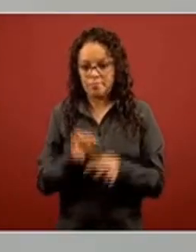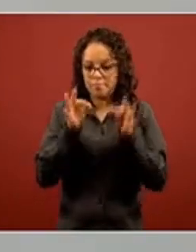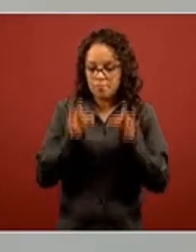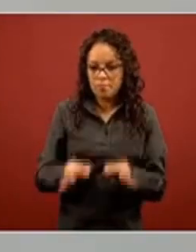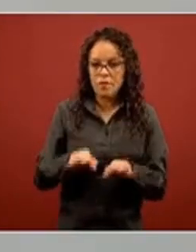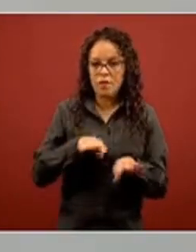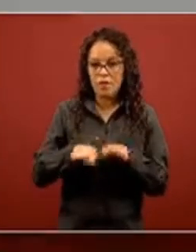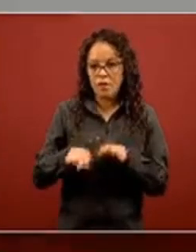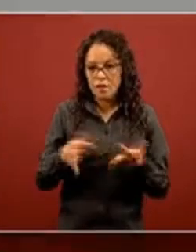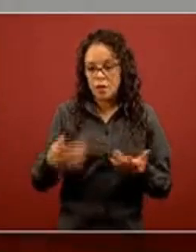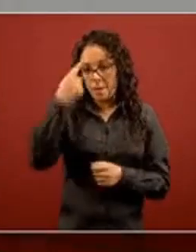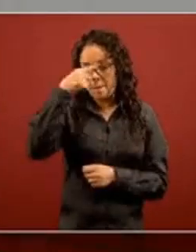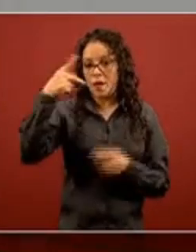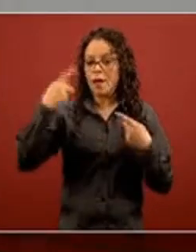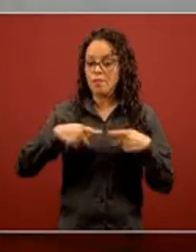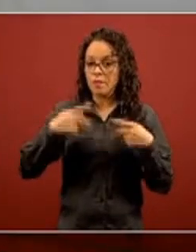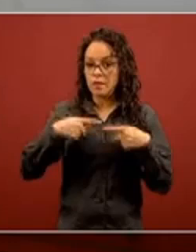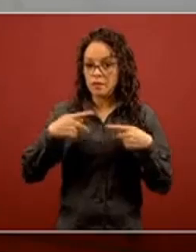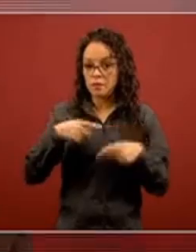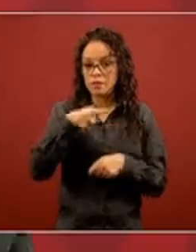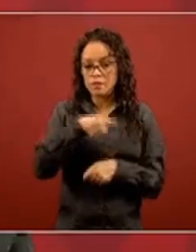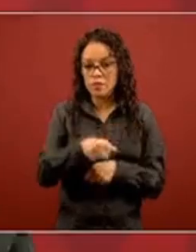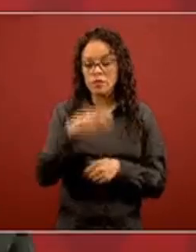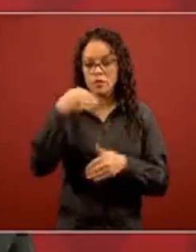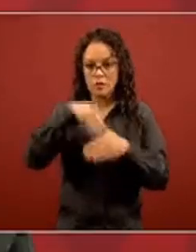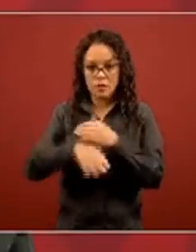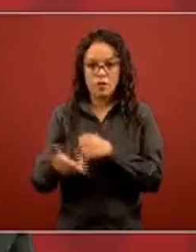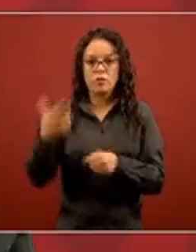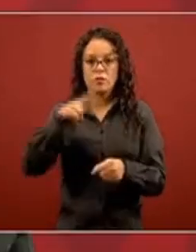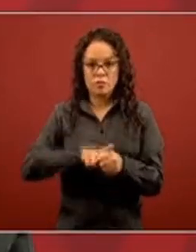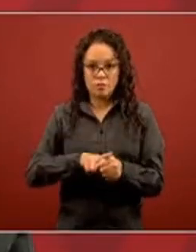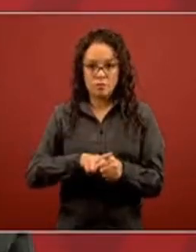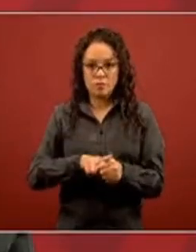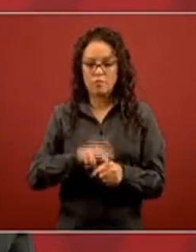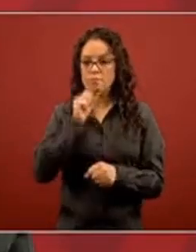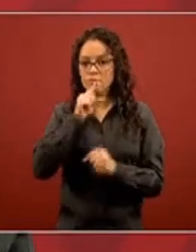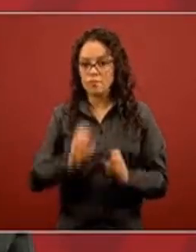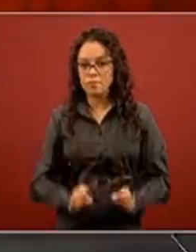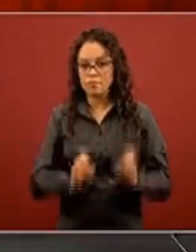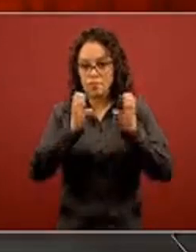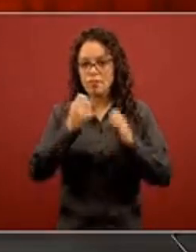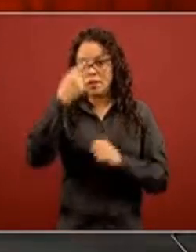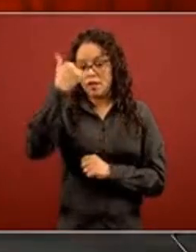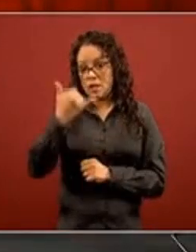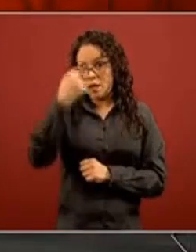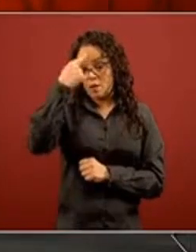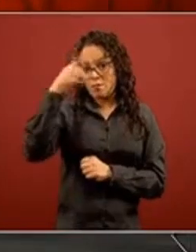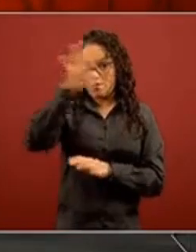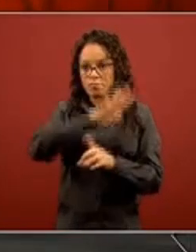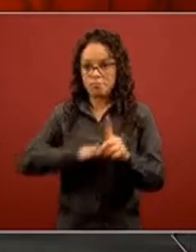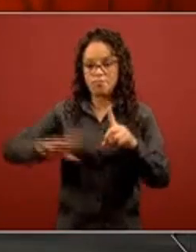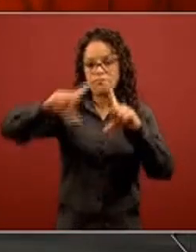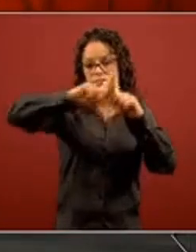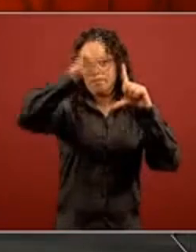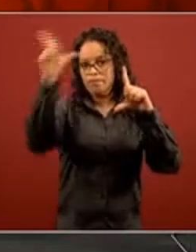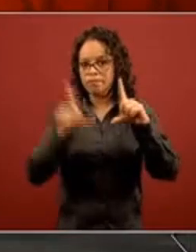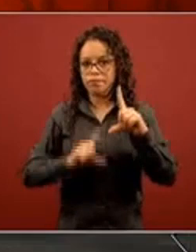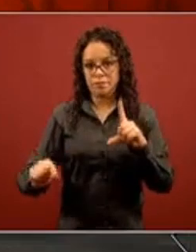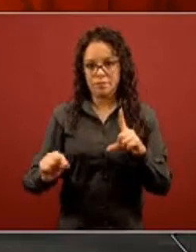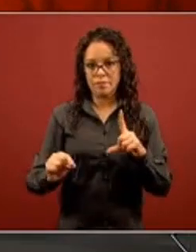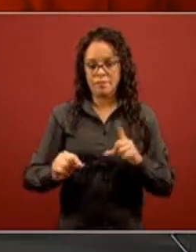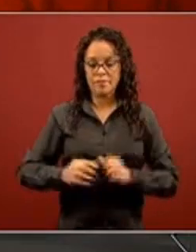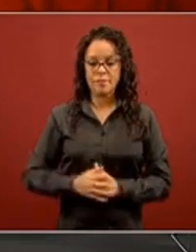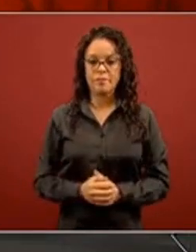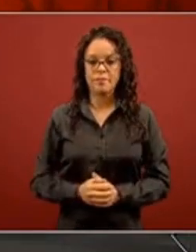el bien de las instalaciones y por el bien de México. Muchas gracias. Muchas gracias.